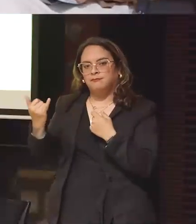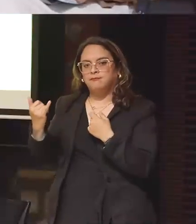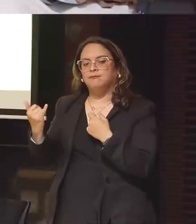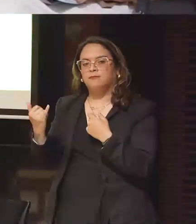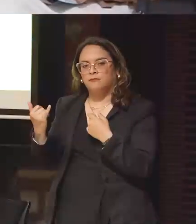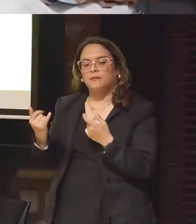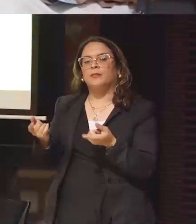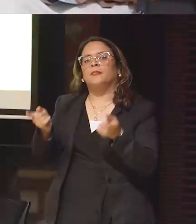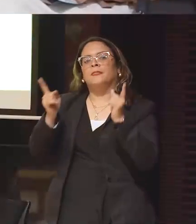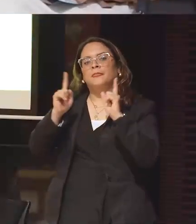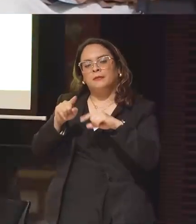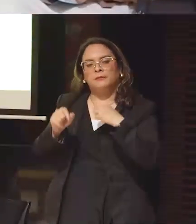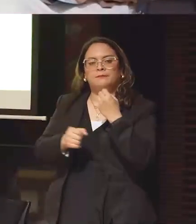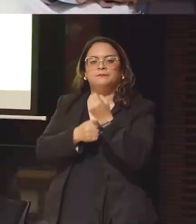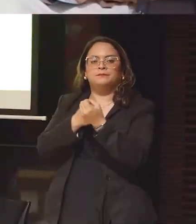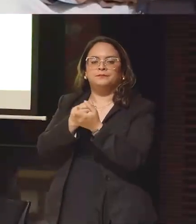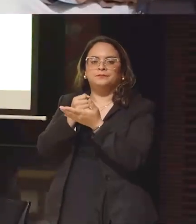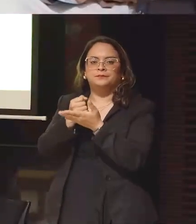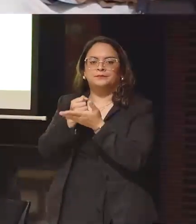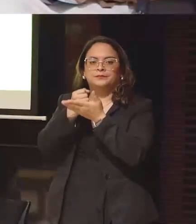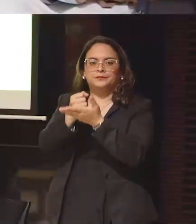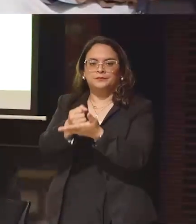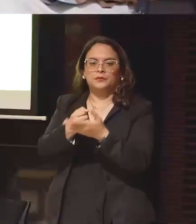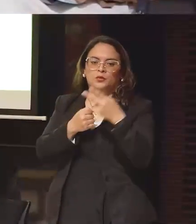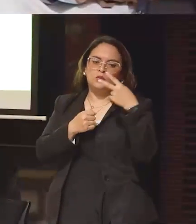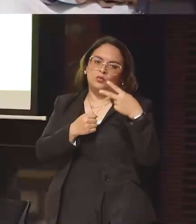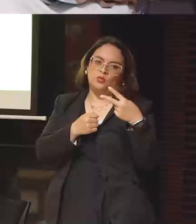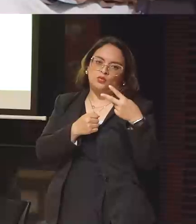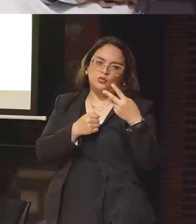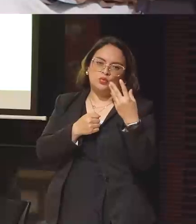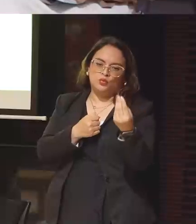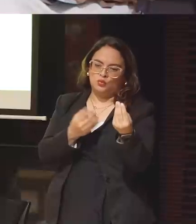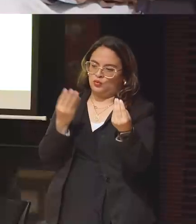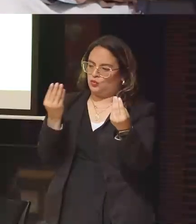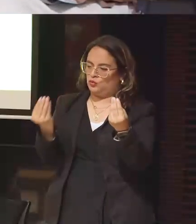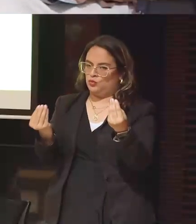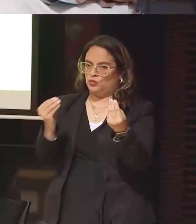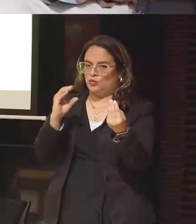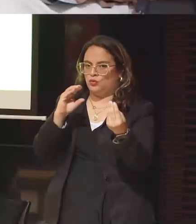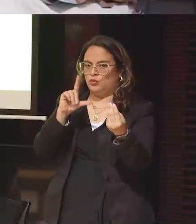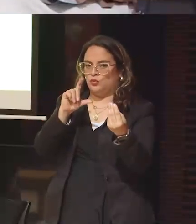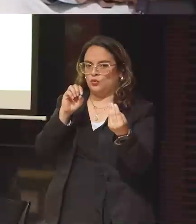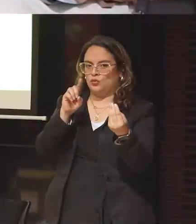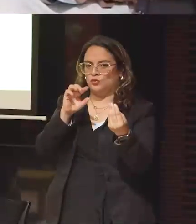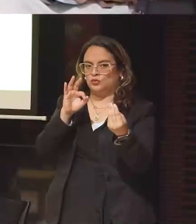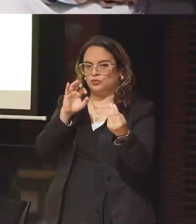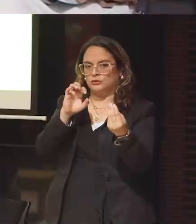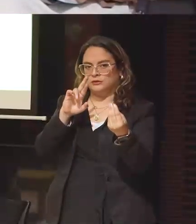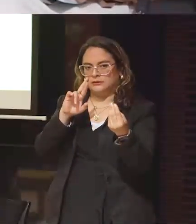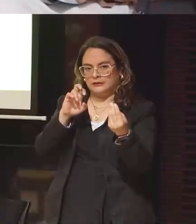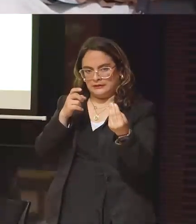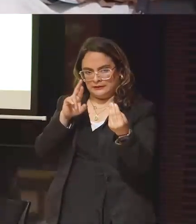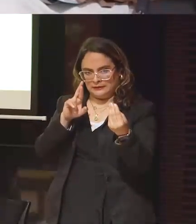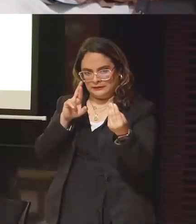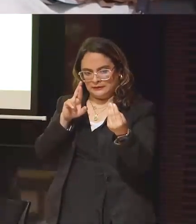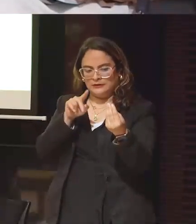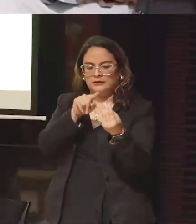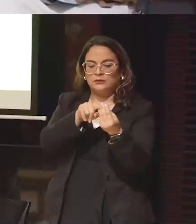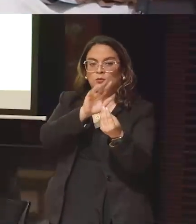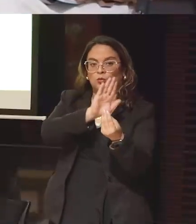además le hacemos un aporte muy interesante a 2 o 3 clústeres de las economías culturales y creativas, que es la